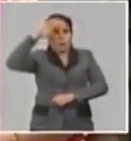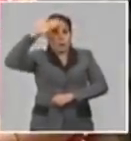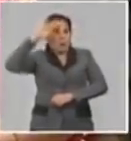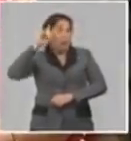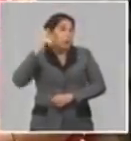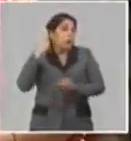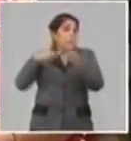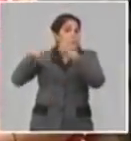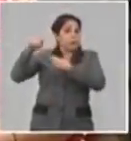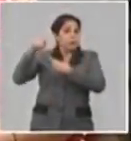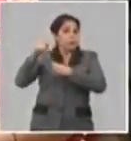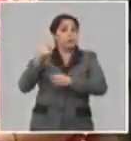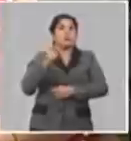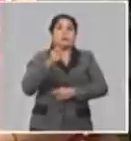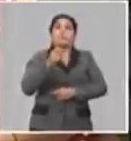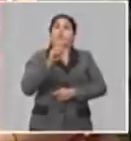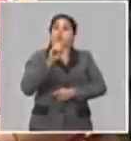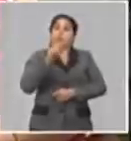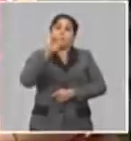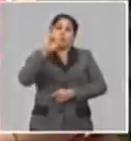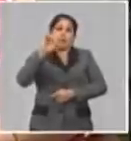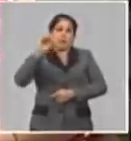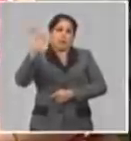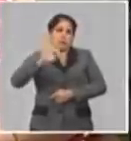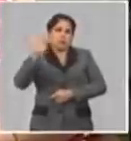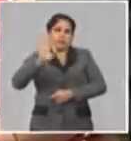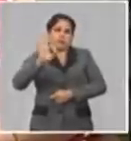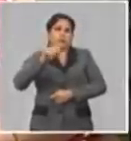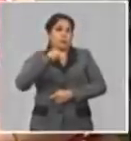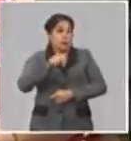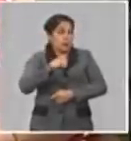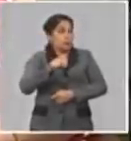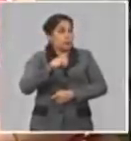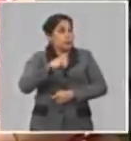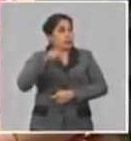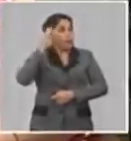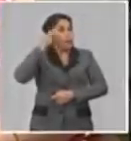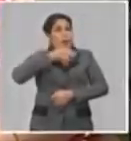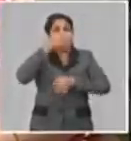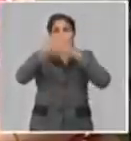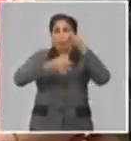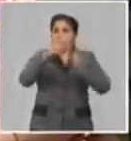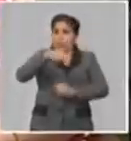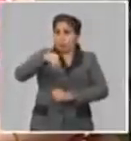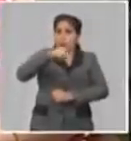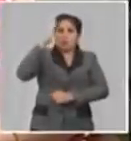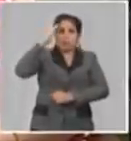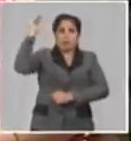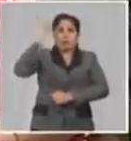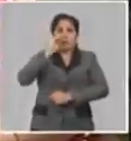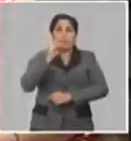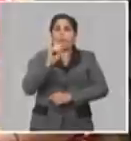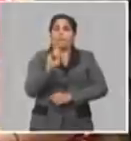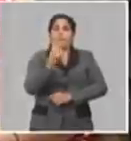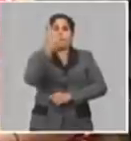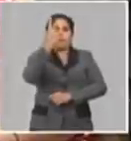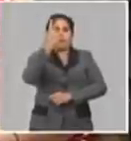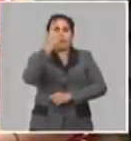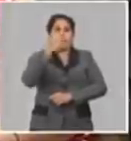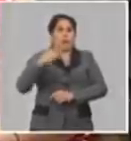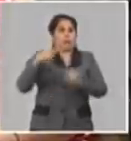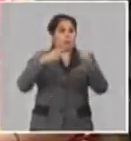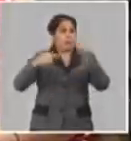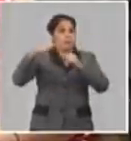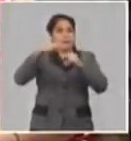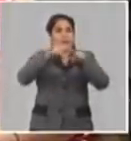en las cadenas, en ambas cadenas, supera el 70%, y es una oportunidad en este instante, a partir que una de las direcciones principales, es decir,